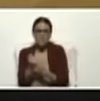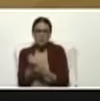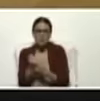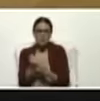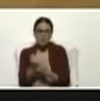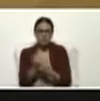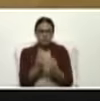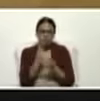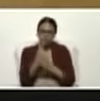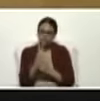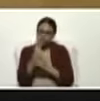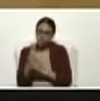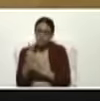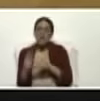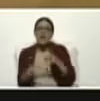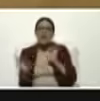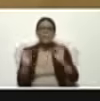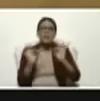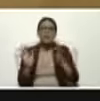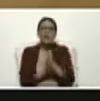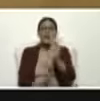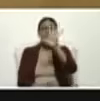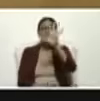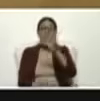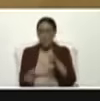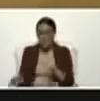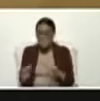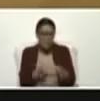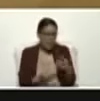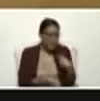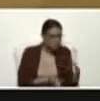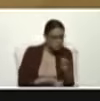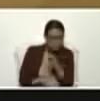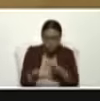Y David preparó 5 piedras. Almirante,